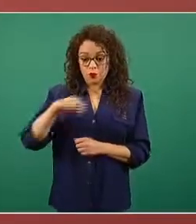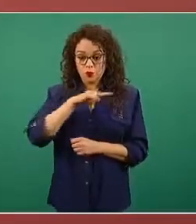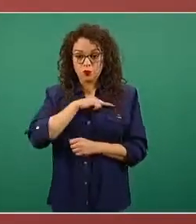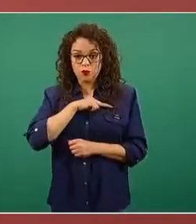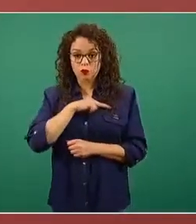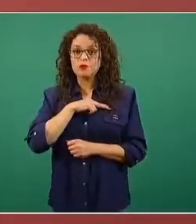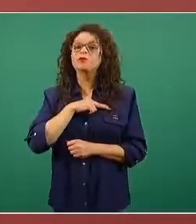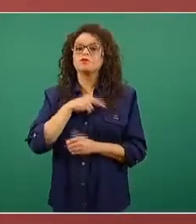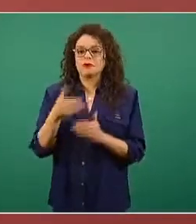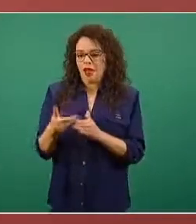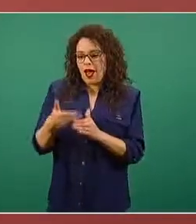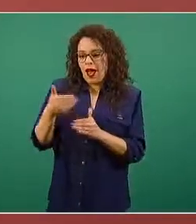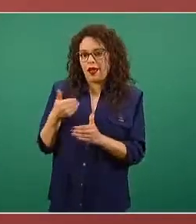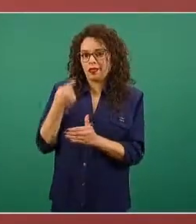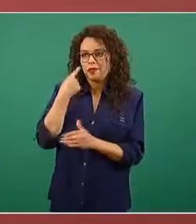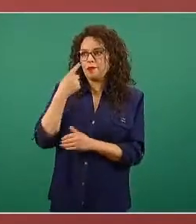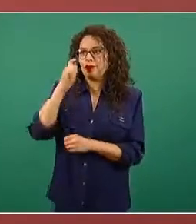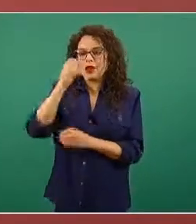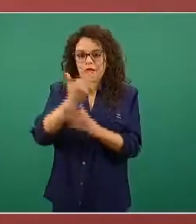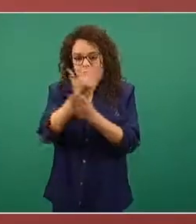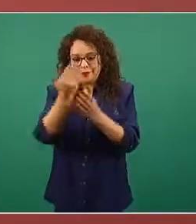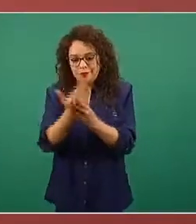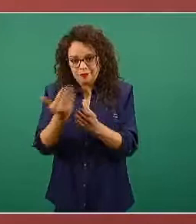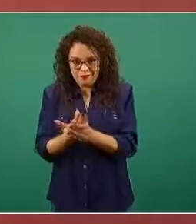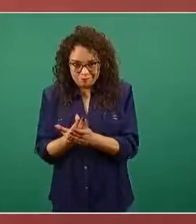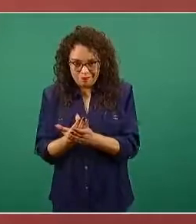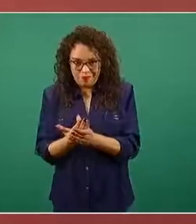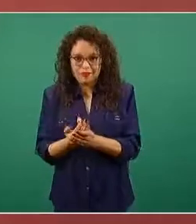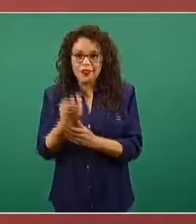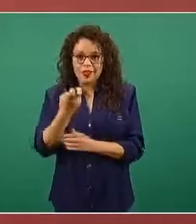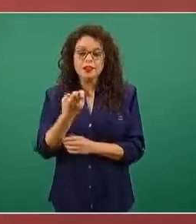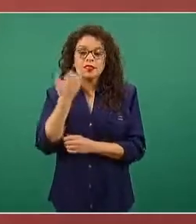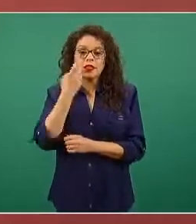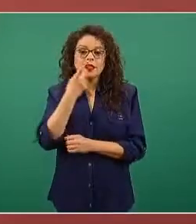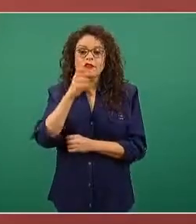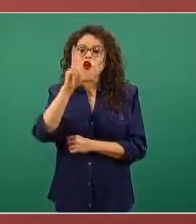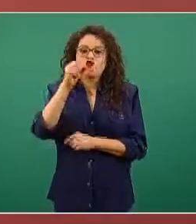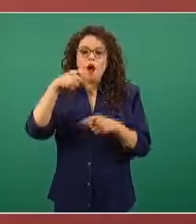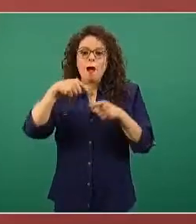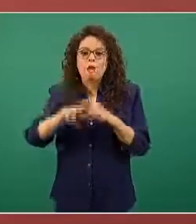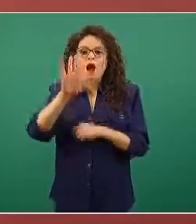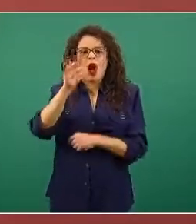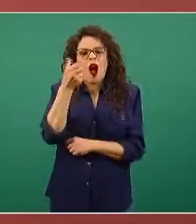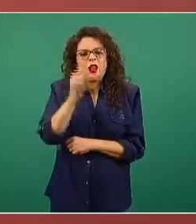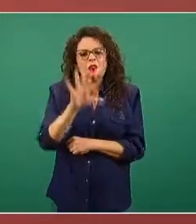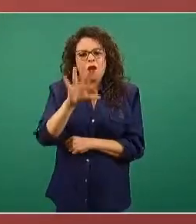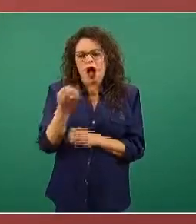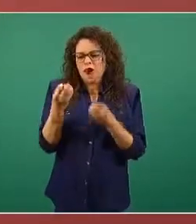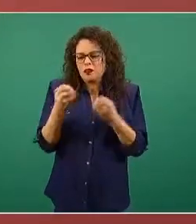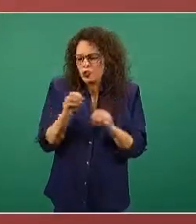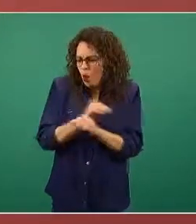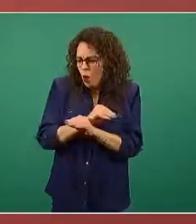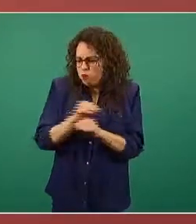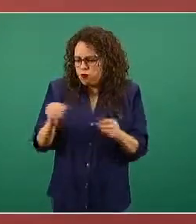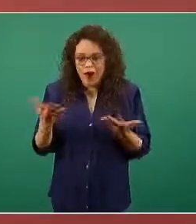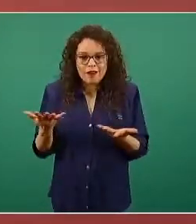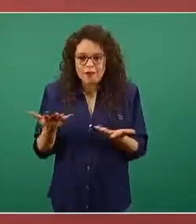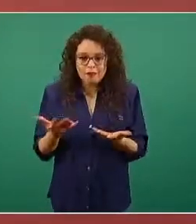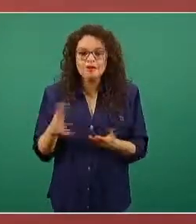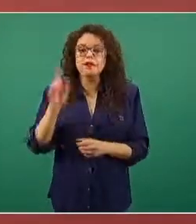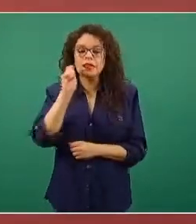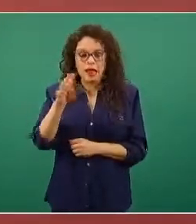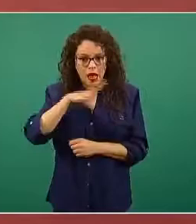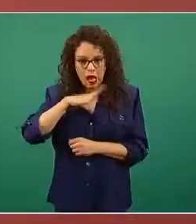cero. Sería completamente una insensatez decir que ahora hay que empezar como si no existiera un expediente